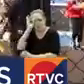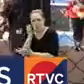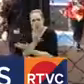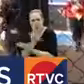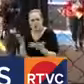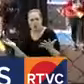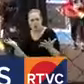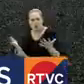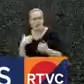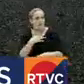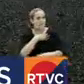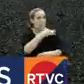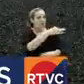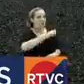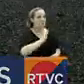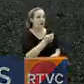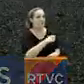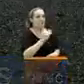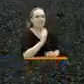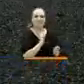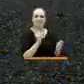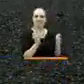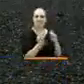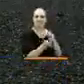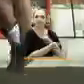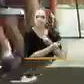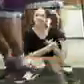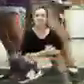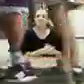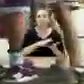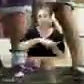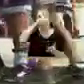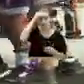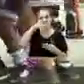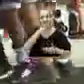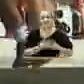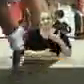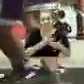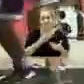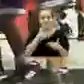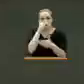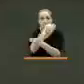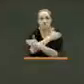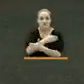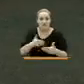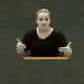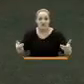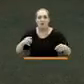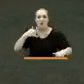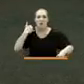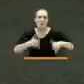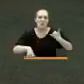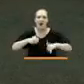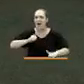y pues gracias a eso pude cambiar. Al final, las lecciones quedan aprendidas, incluso por los más pequeños, que parecen aprovechar cada segundo en la cancha.